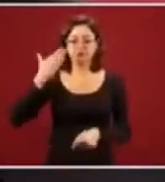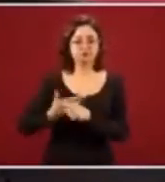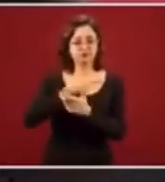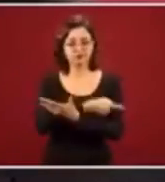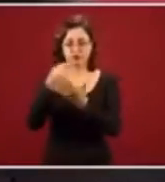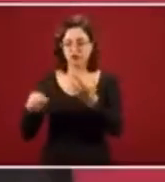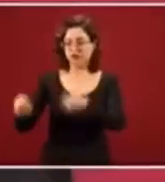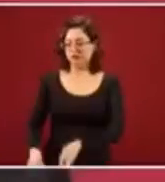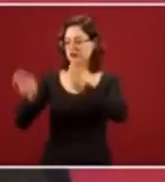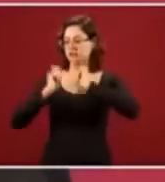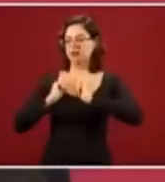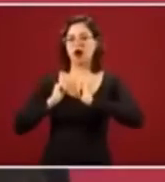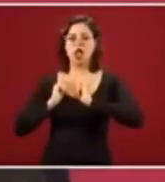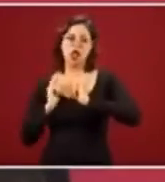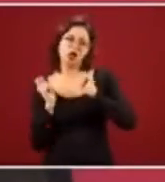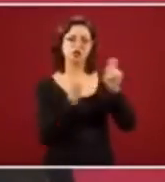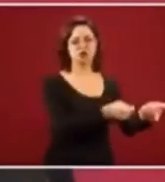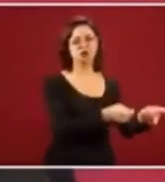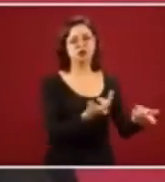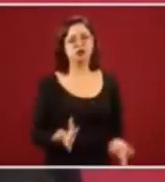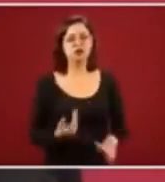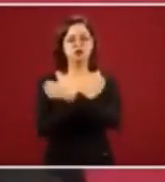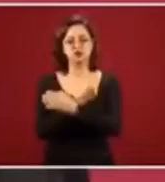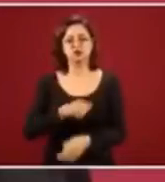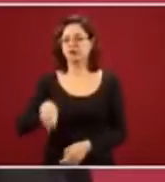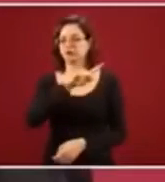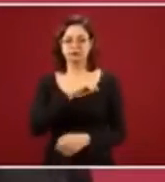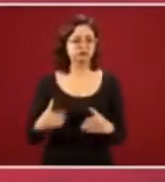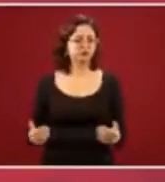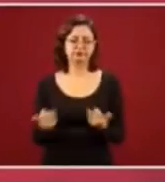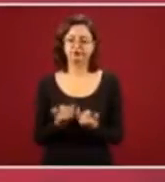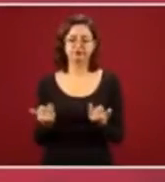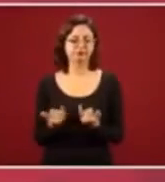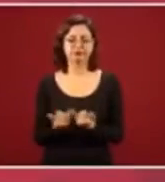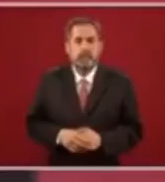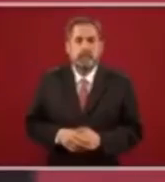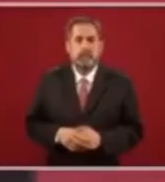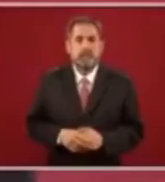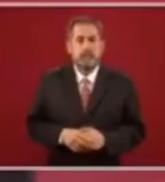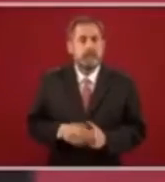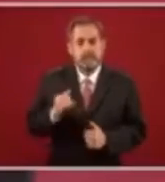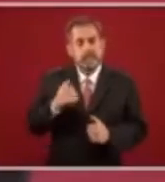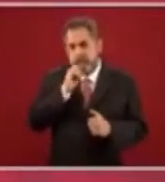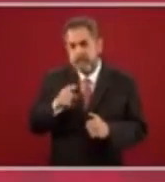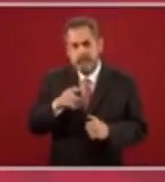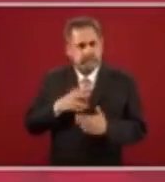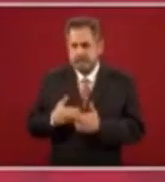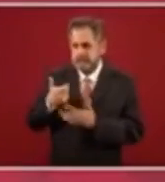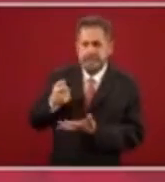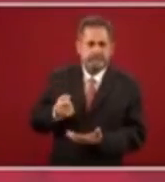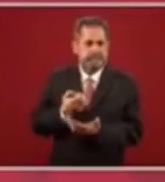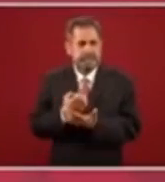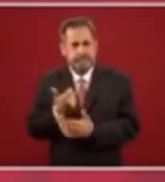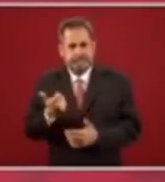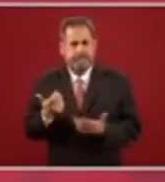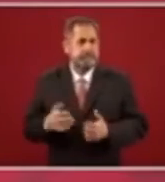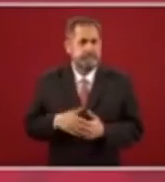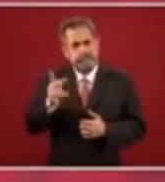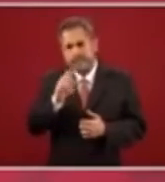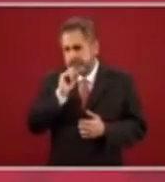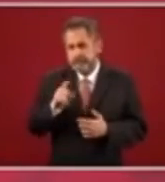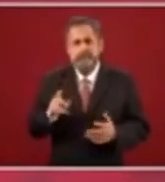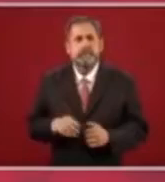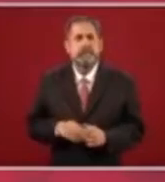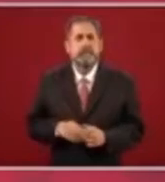tiene el Estado en materia de educación, de salud, a particulares. Y hay recursos económicos, pero de todas